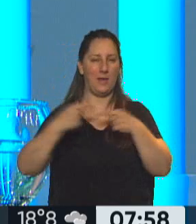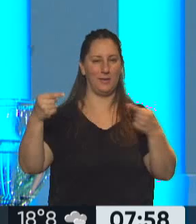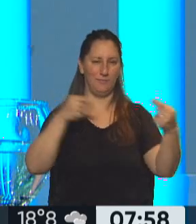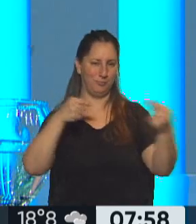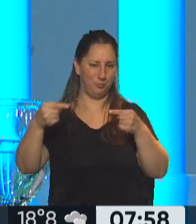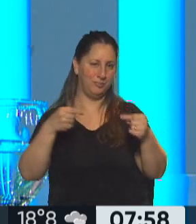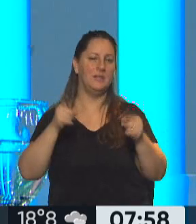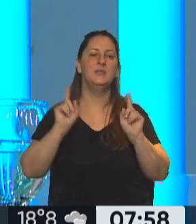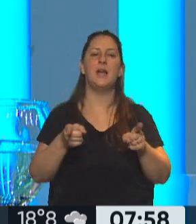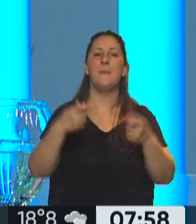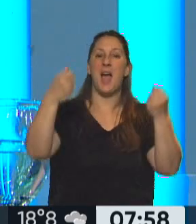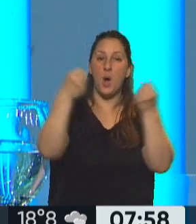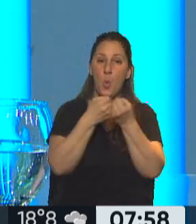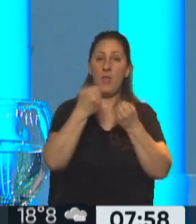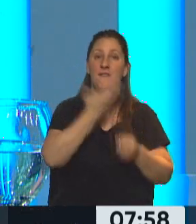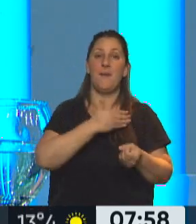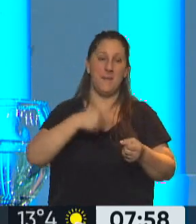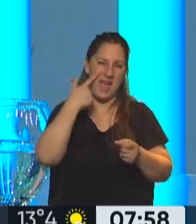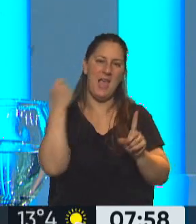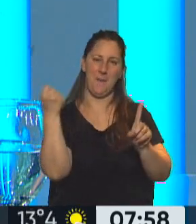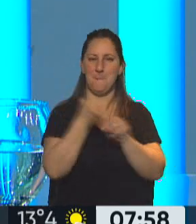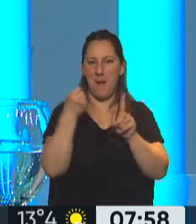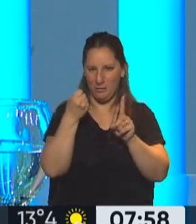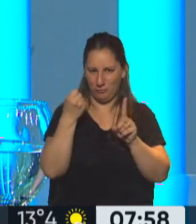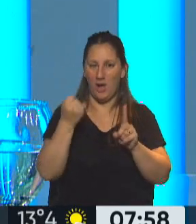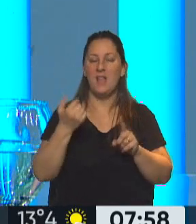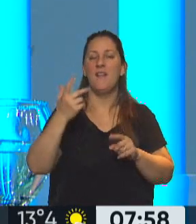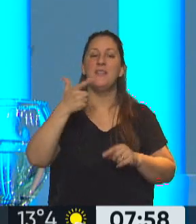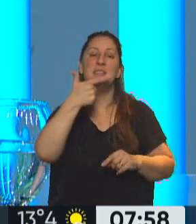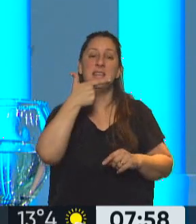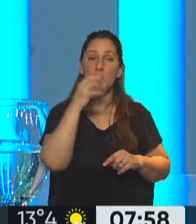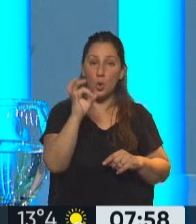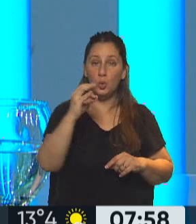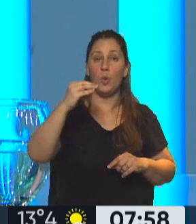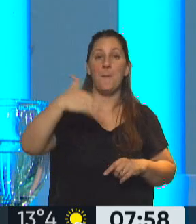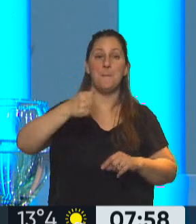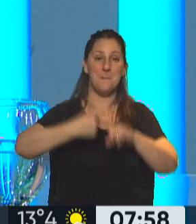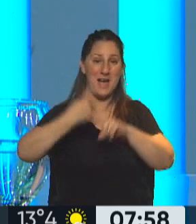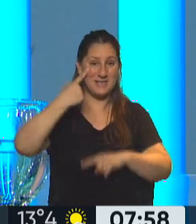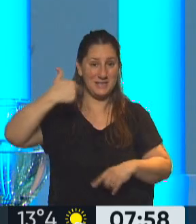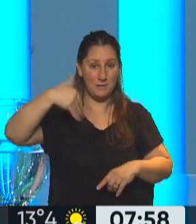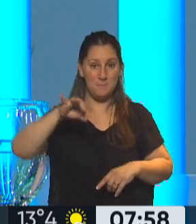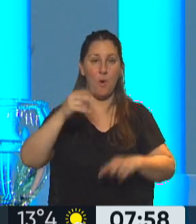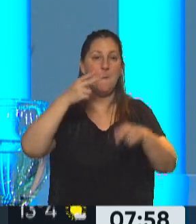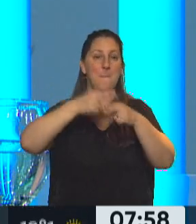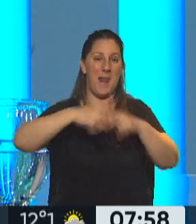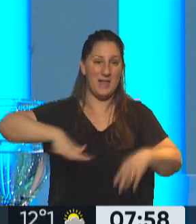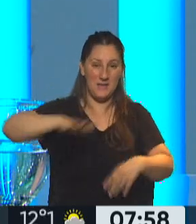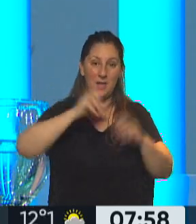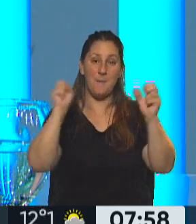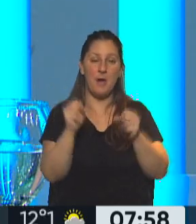del impacto que genera el acuerdo con el fondo monetario internacional de hecho el 17 de octubre máximo kirchner en Plaza de Mayo